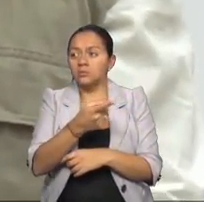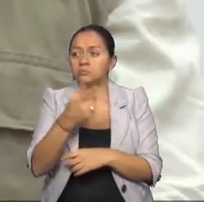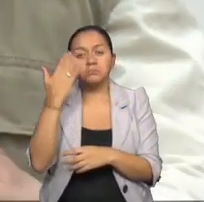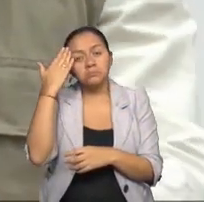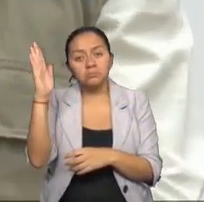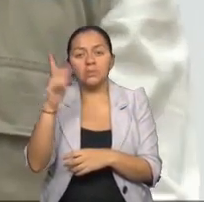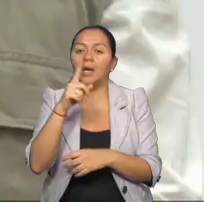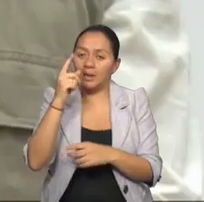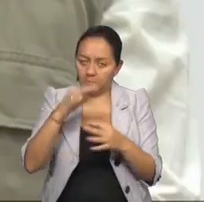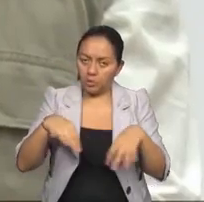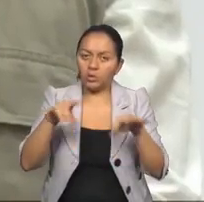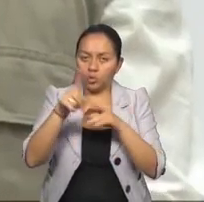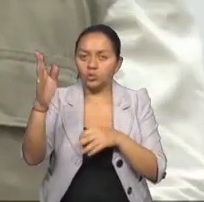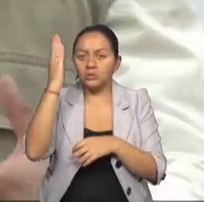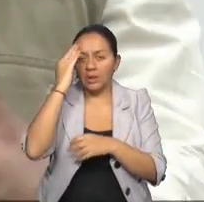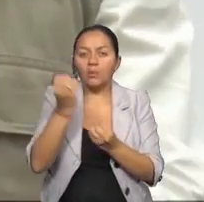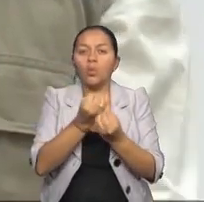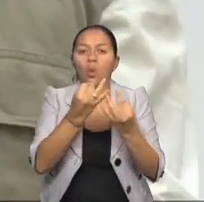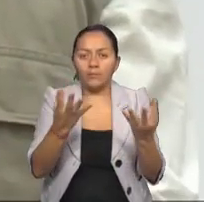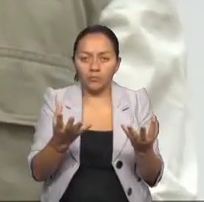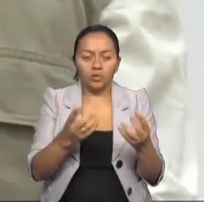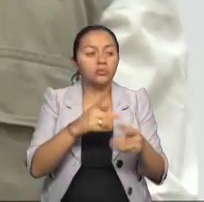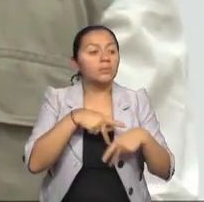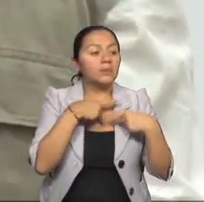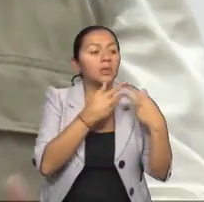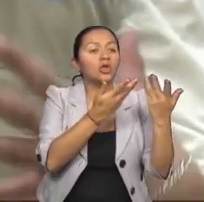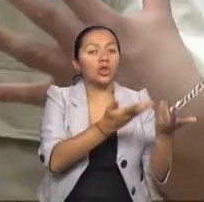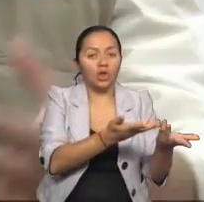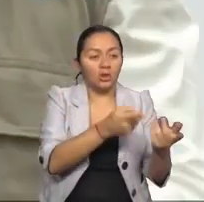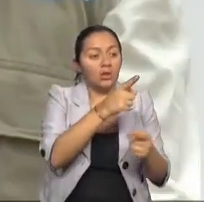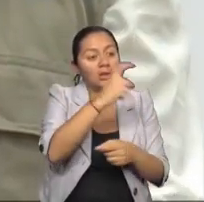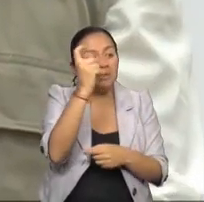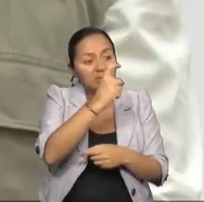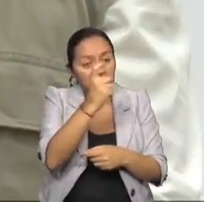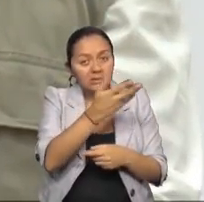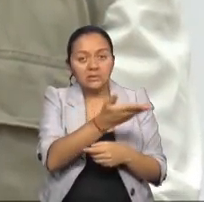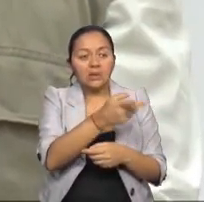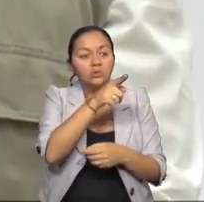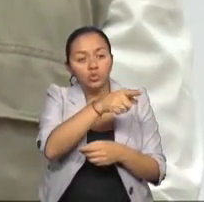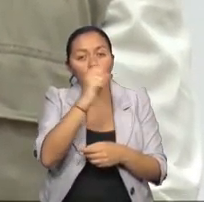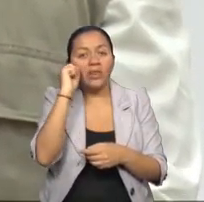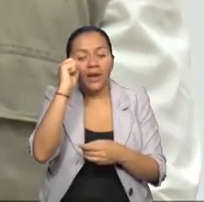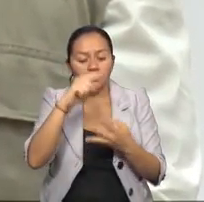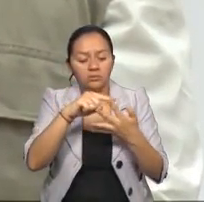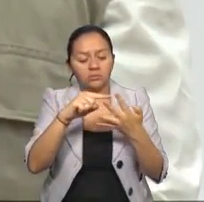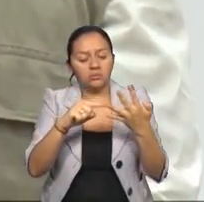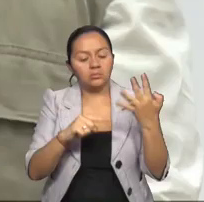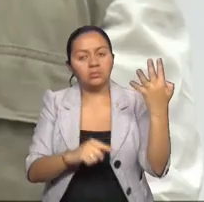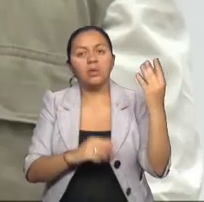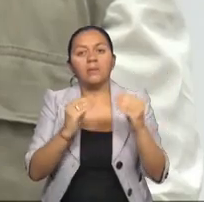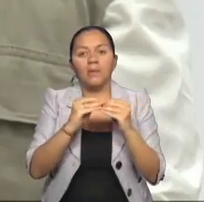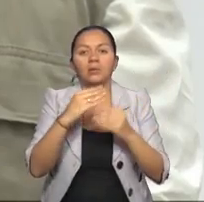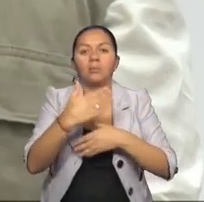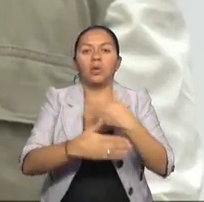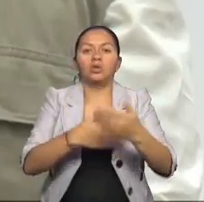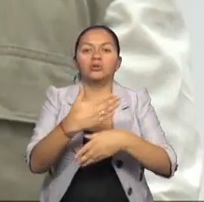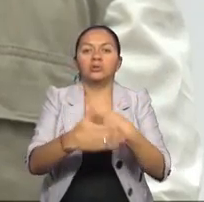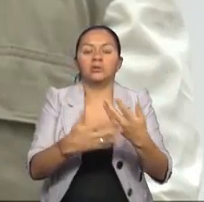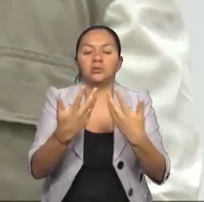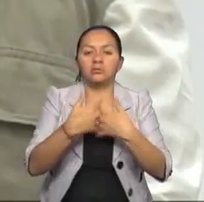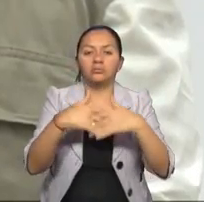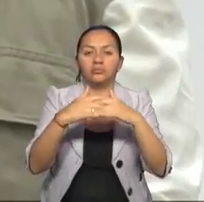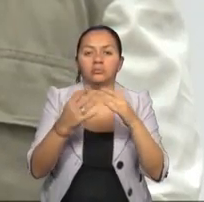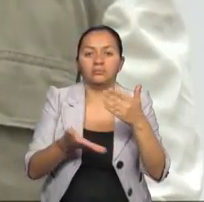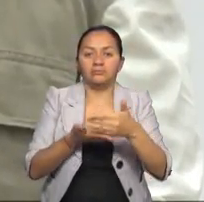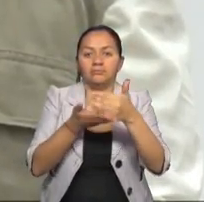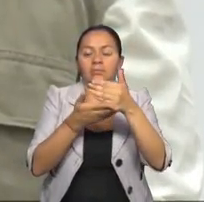hay dónde están ubicadas cuáles son sus necesidades cuáles son sus derechos qué tipo de procesos se pueden emprender en